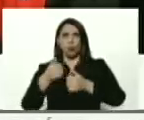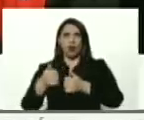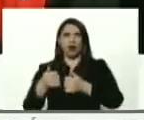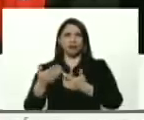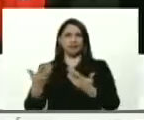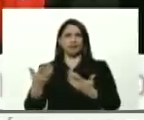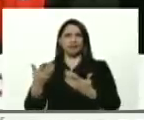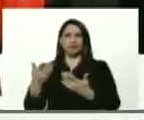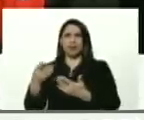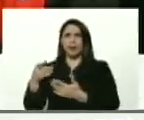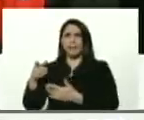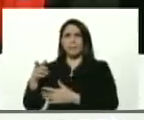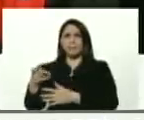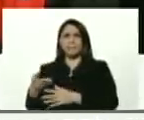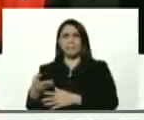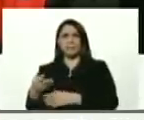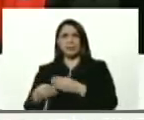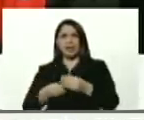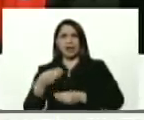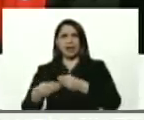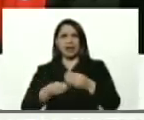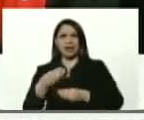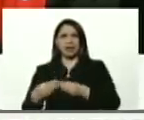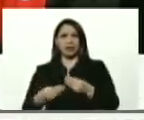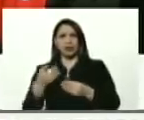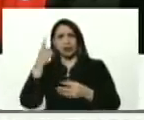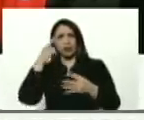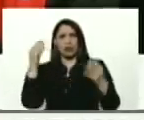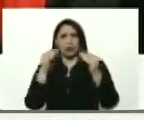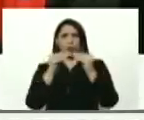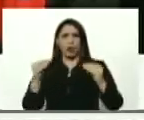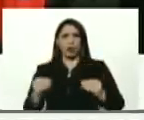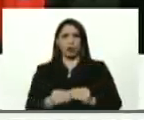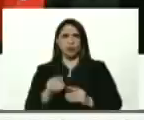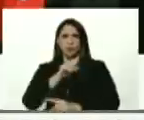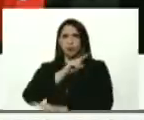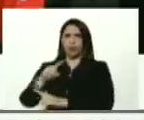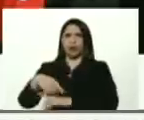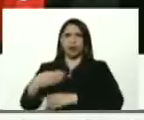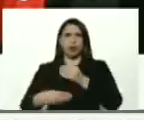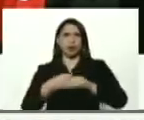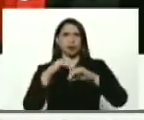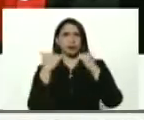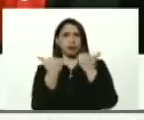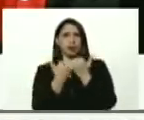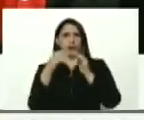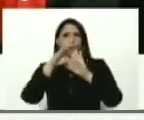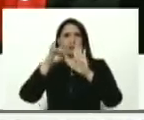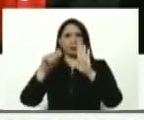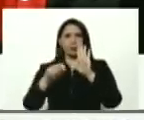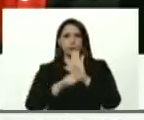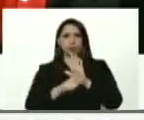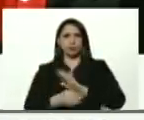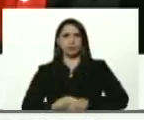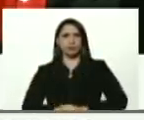Nacional conforme a la sentencia establecida por esta Sala Constitucional.